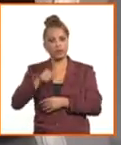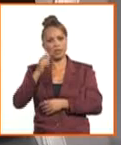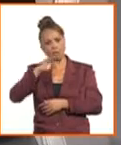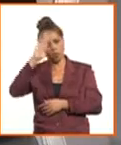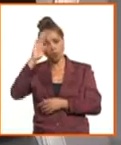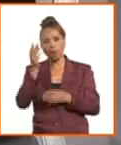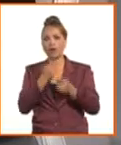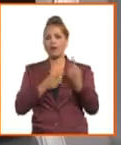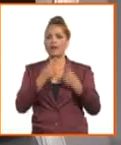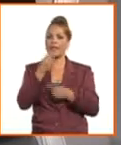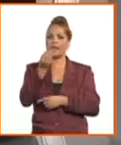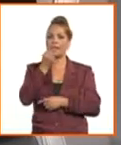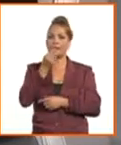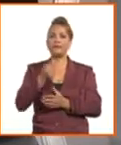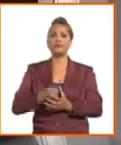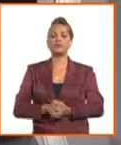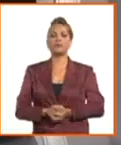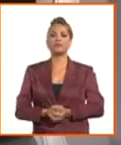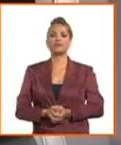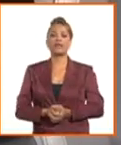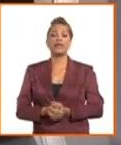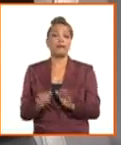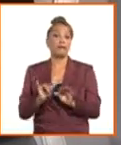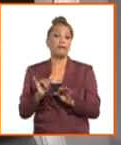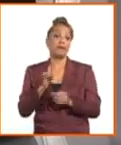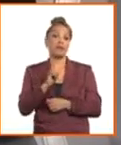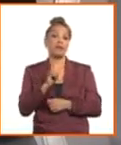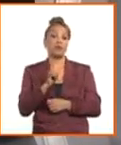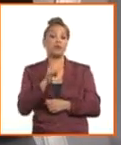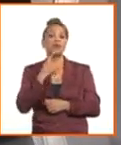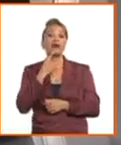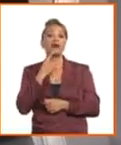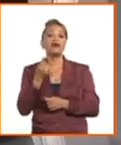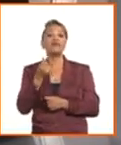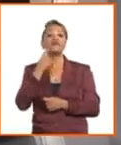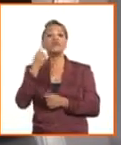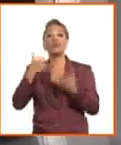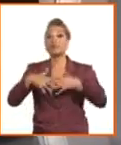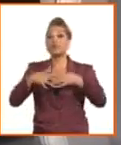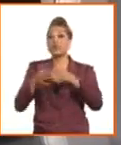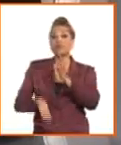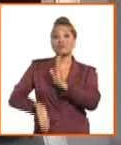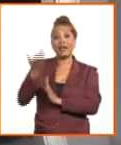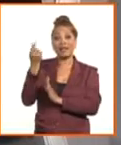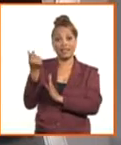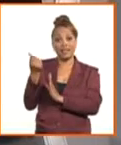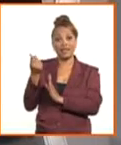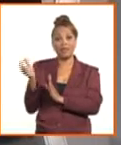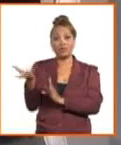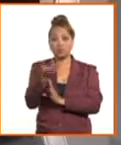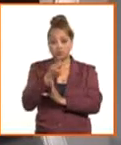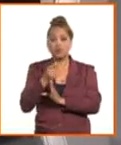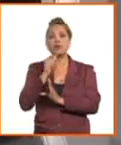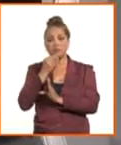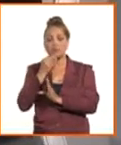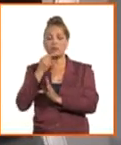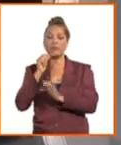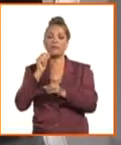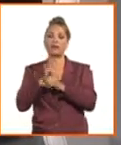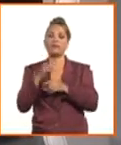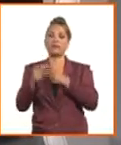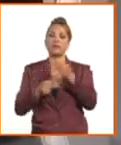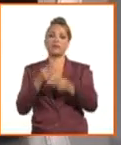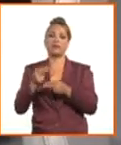de alimentos, pero que donde hubiera una determinada posibilidad de movernos en esa dirección. Pero no es lo